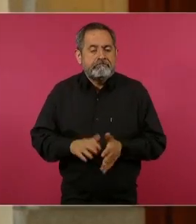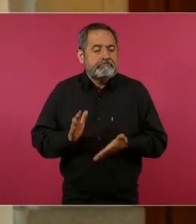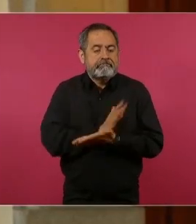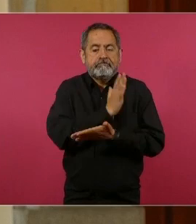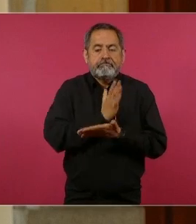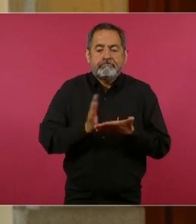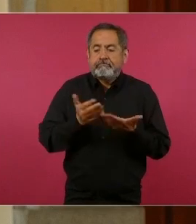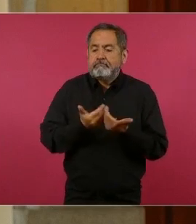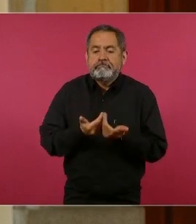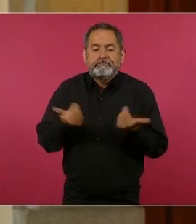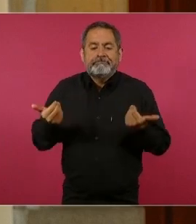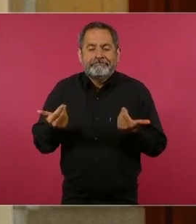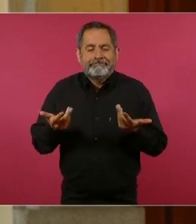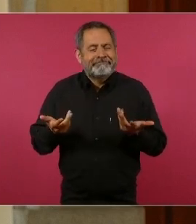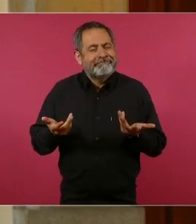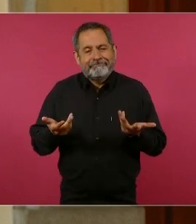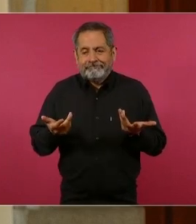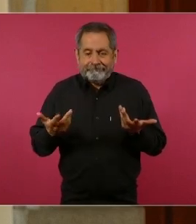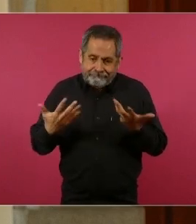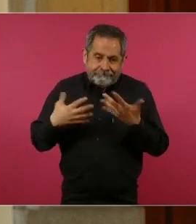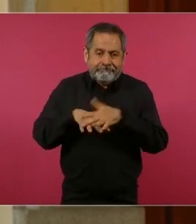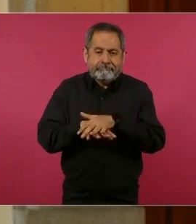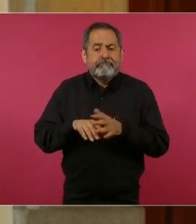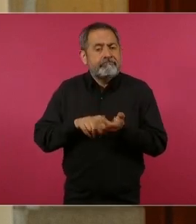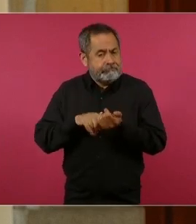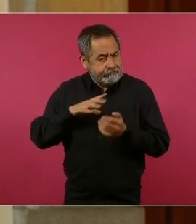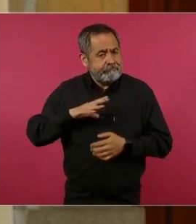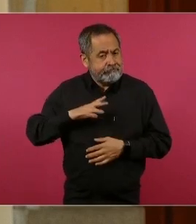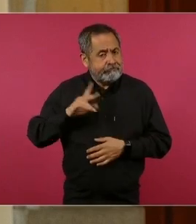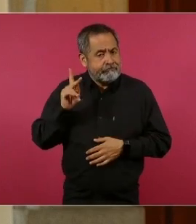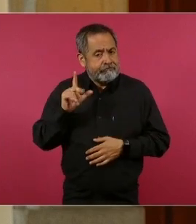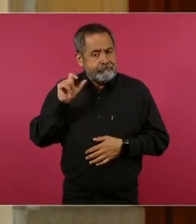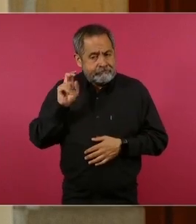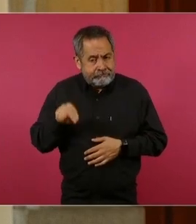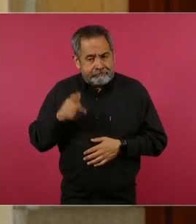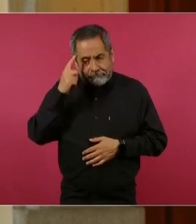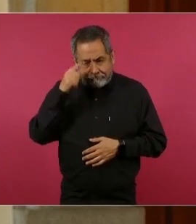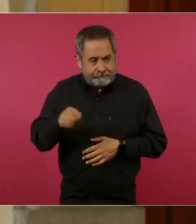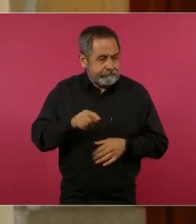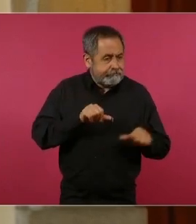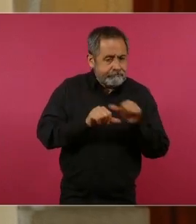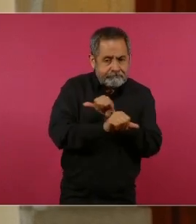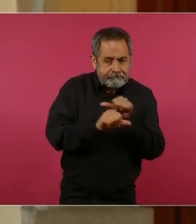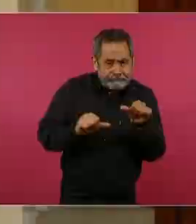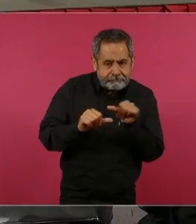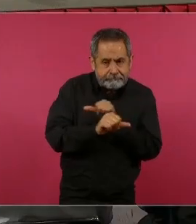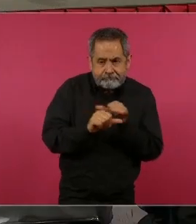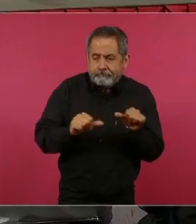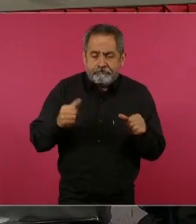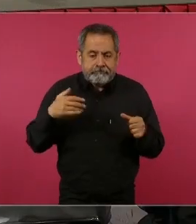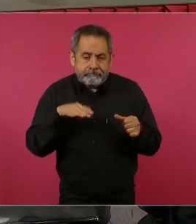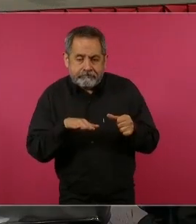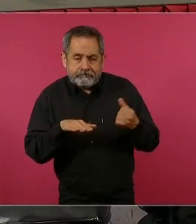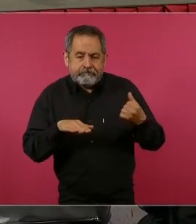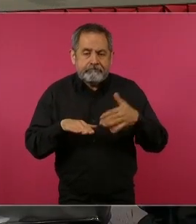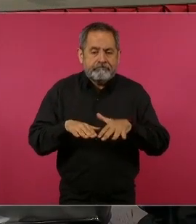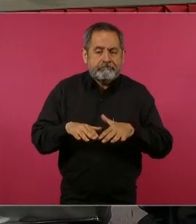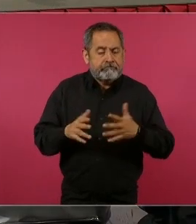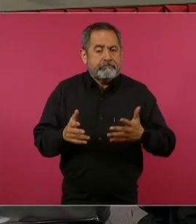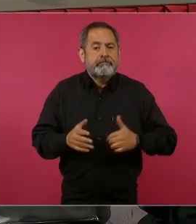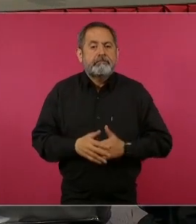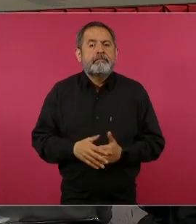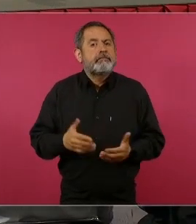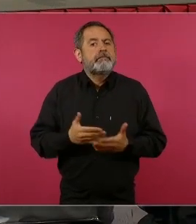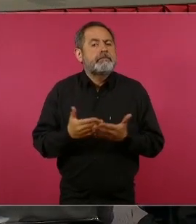evitar esos efectos de intermitencia. Hay estrategias que permiten hacer una correcta implementación de estos tipos de tecnología. Pero ahora vamos a ver qué